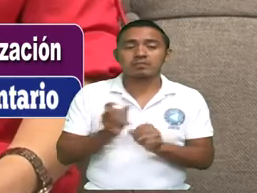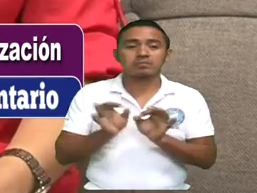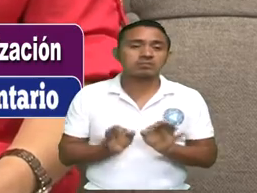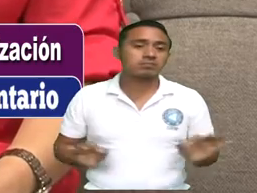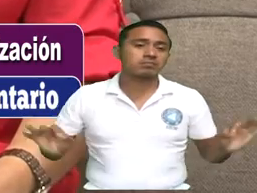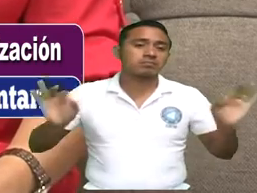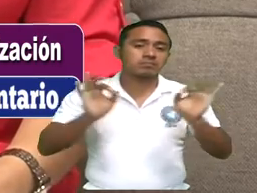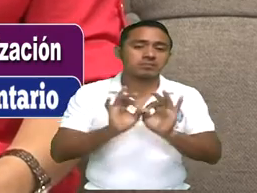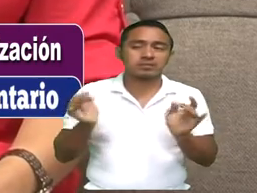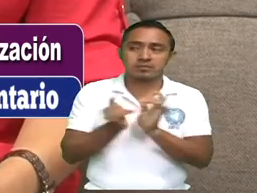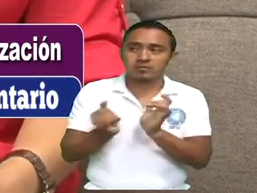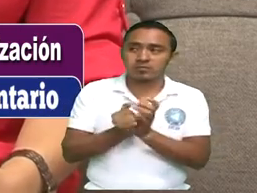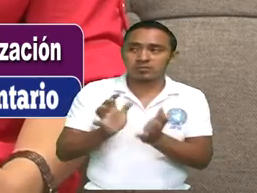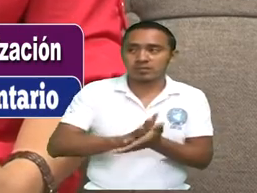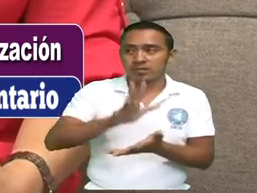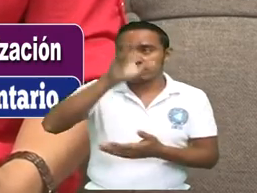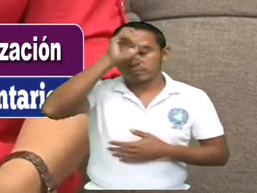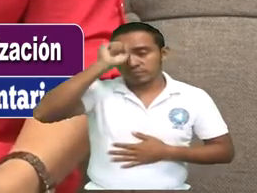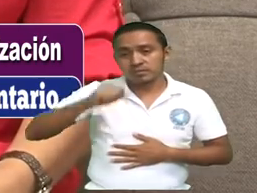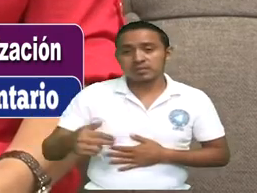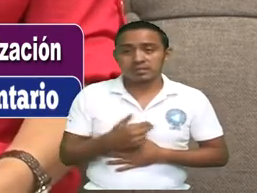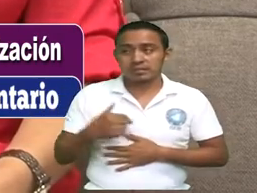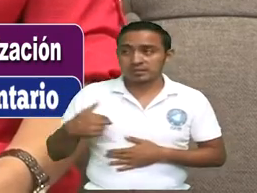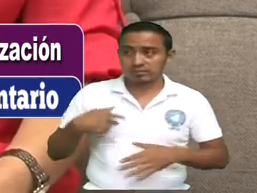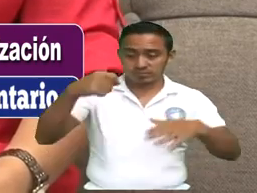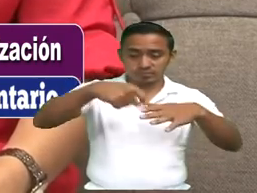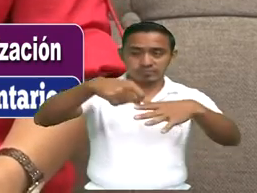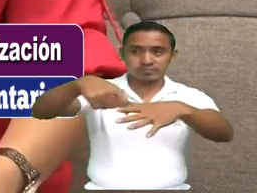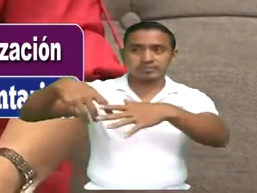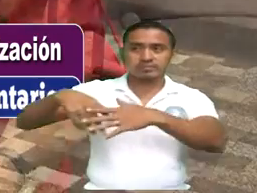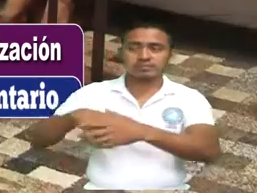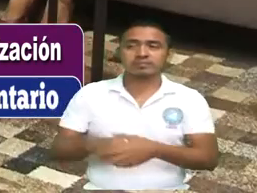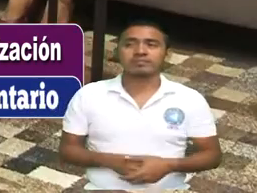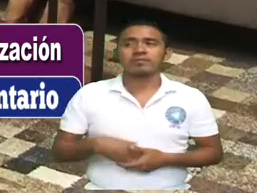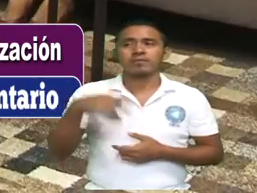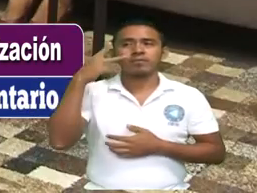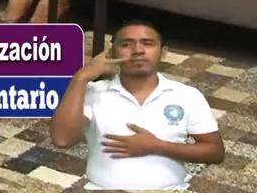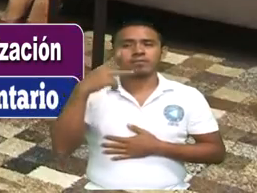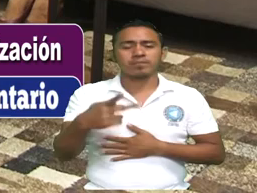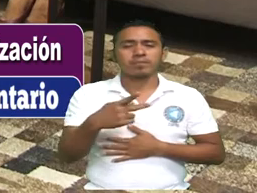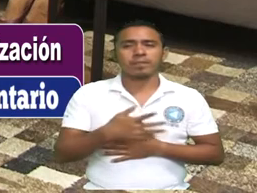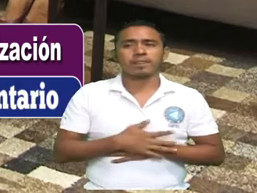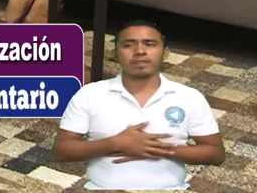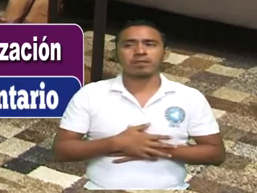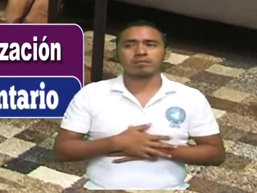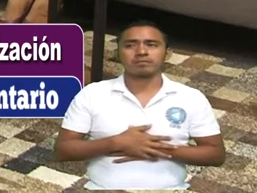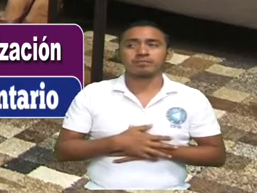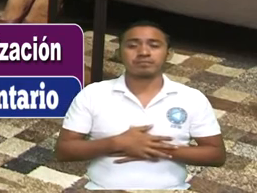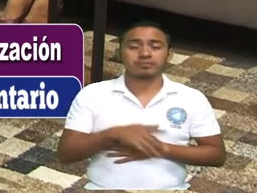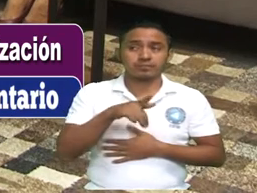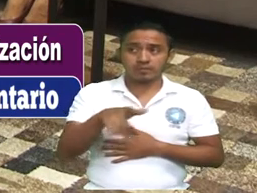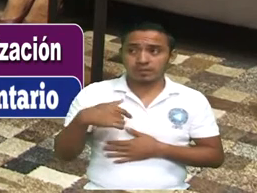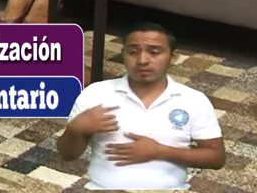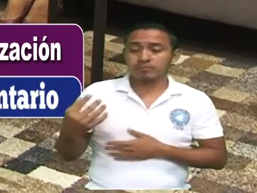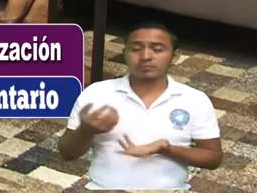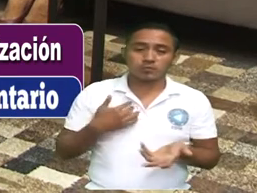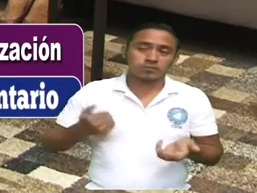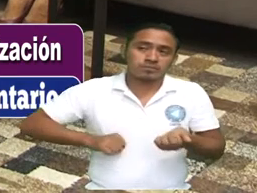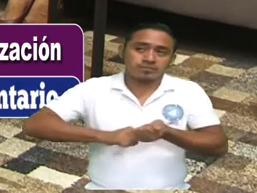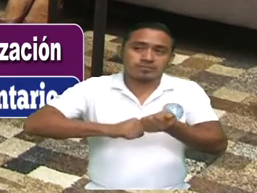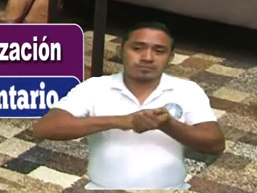pues aprendimos también nosotros a producir. Claro, y ver esa parte de ese aporte que se podía